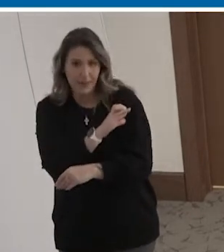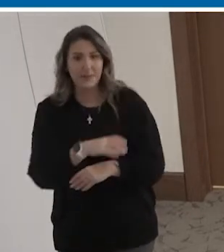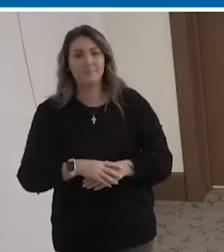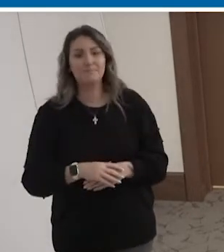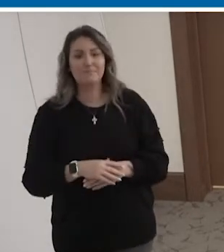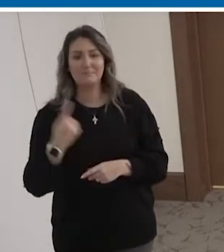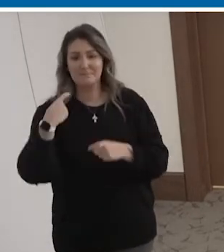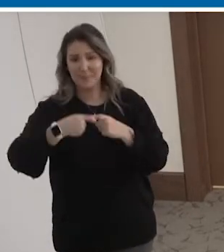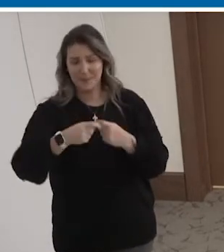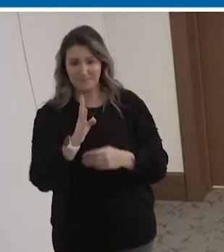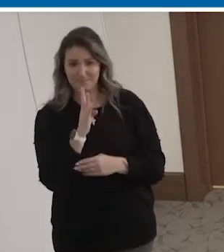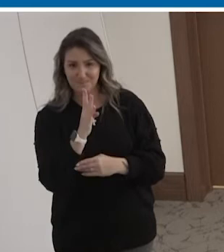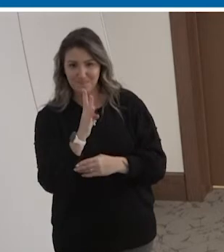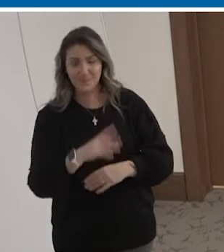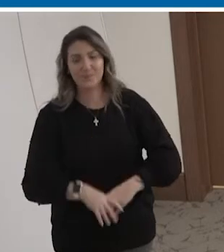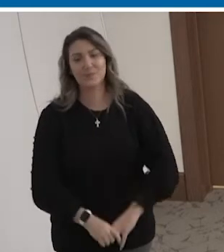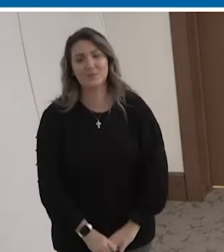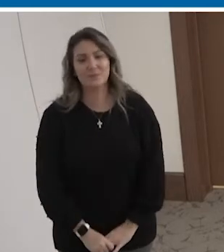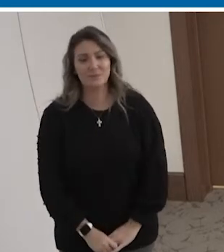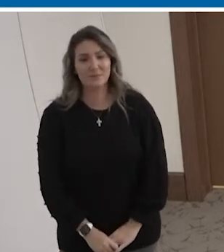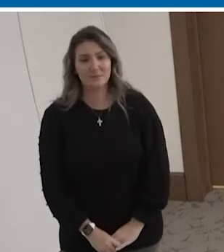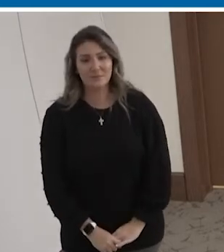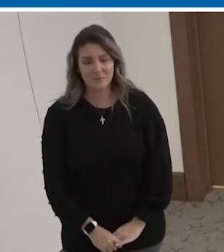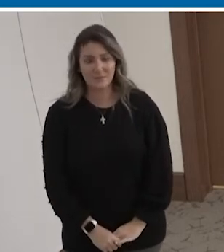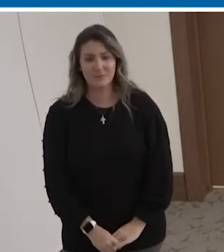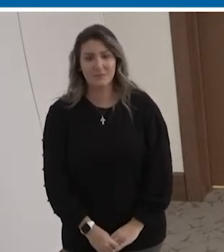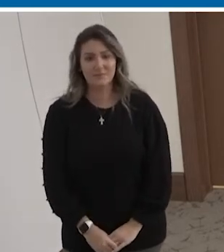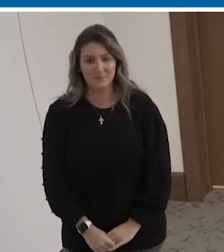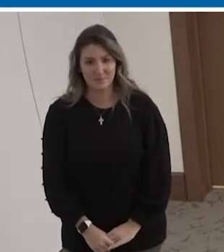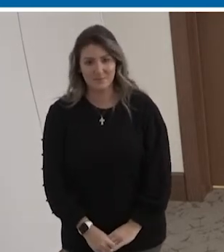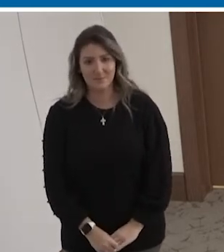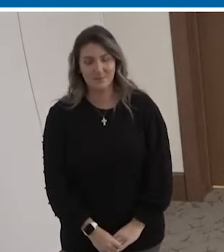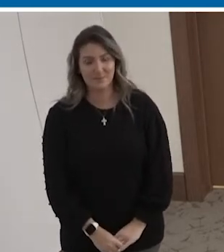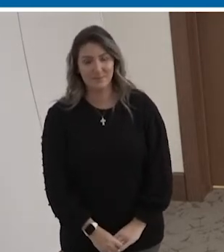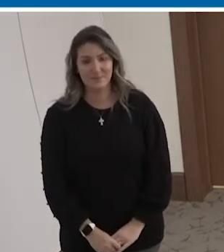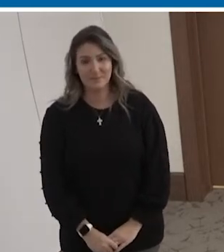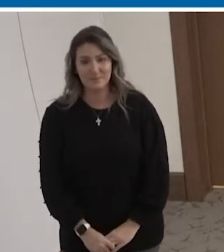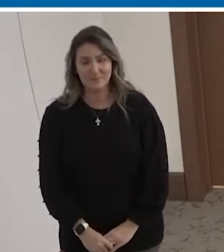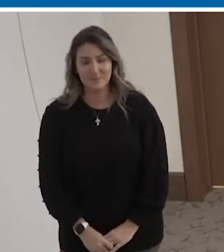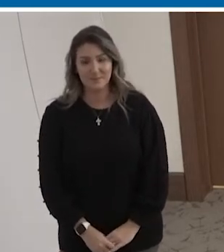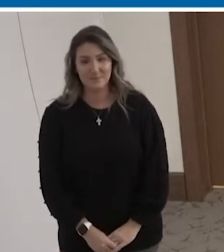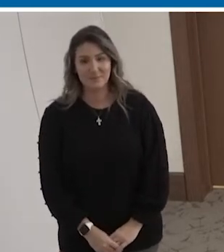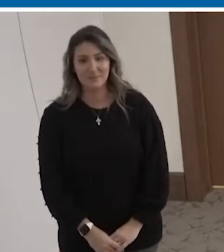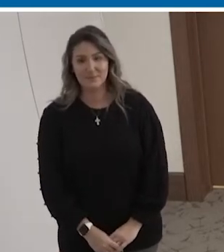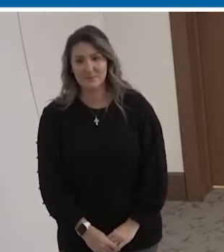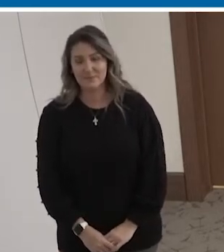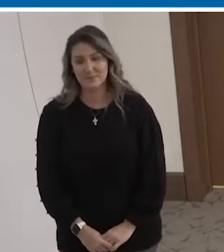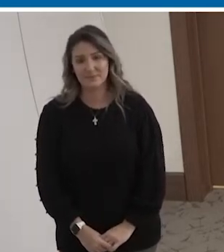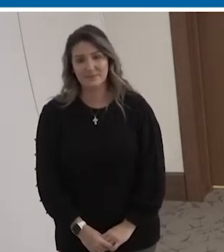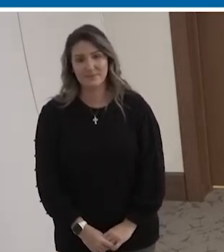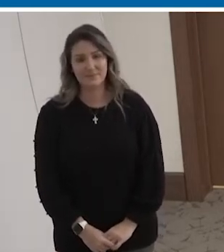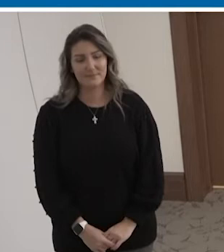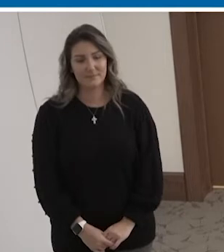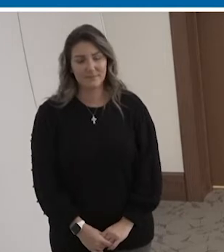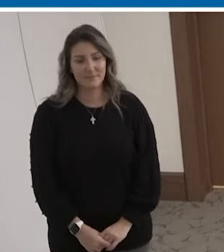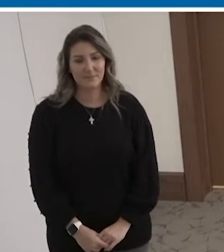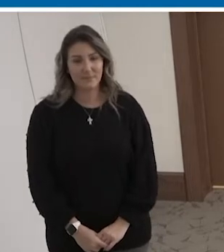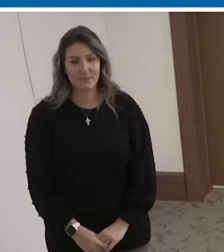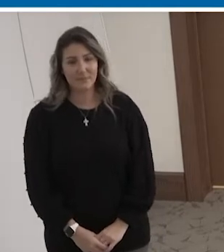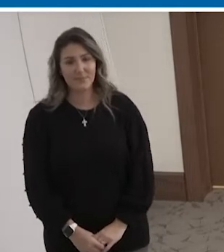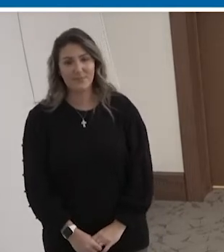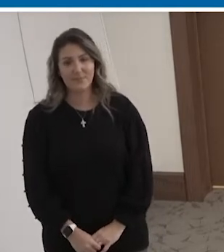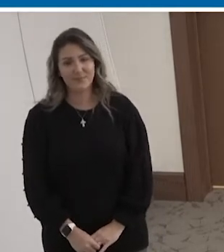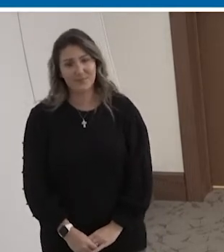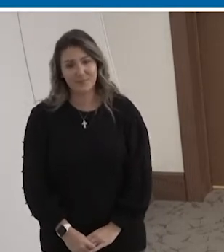Y el examen de síntomas en la escuela, o el test sintomático que le